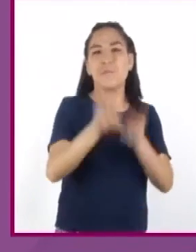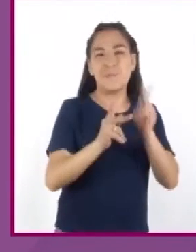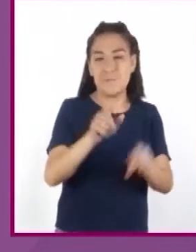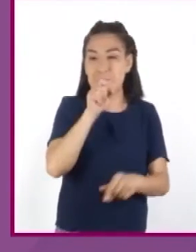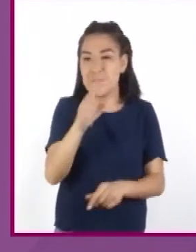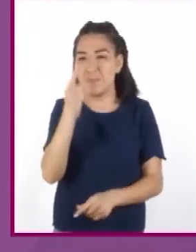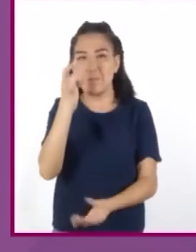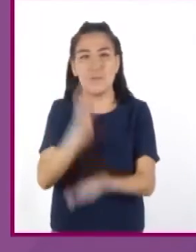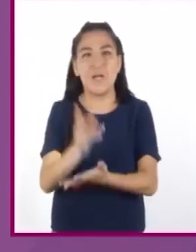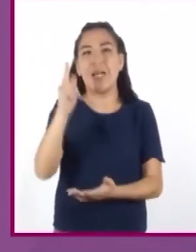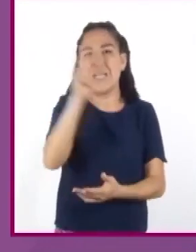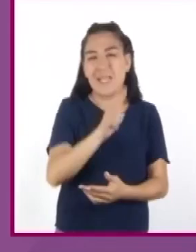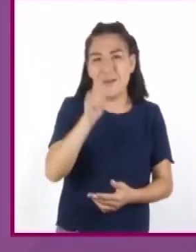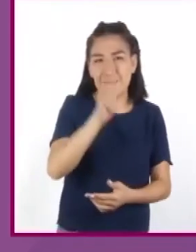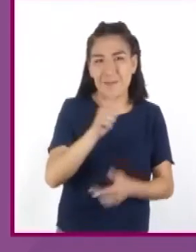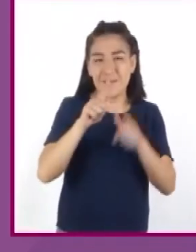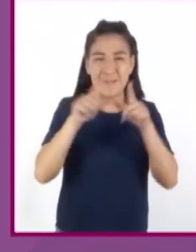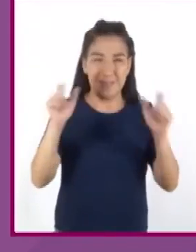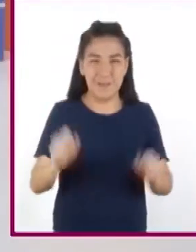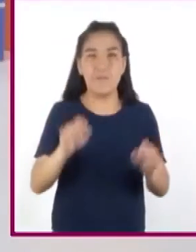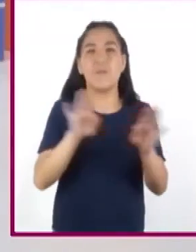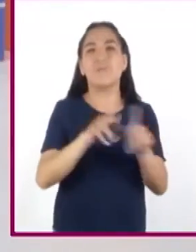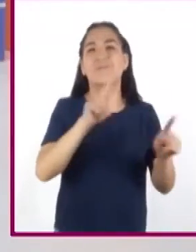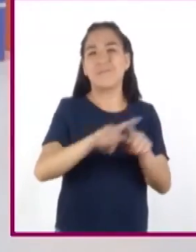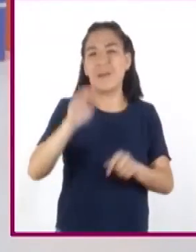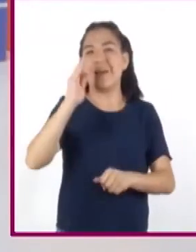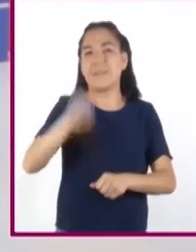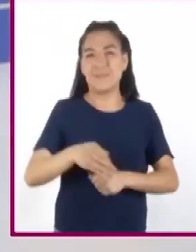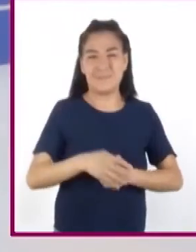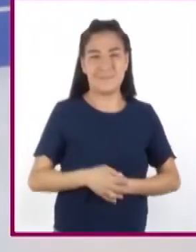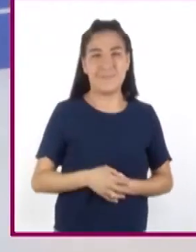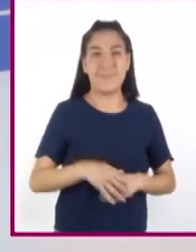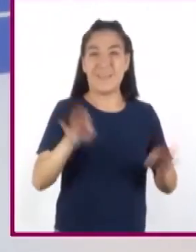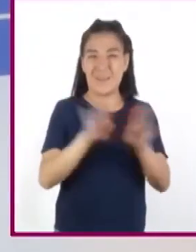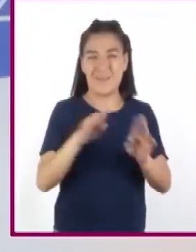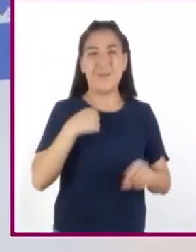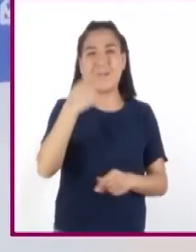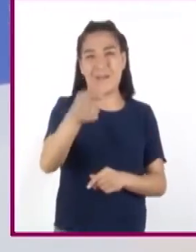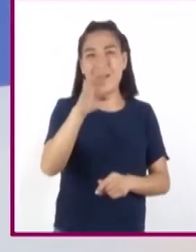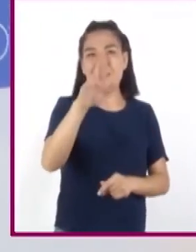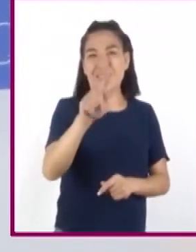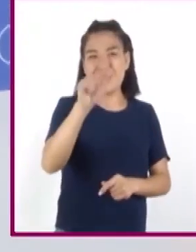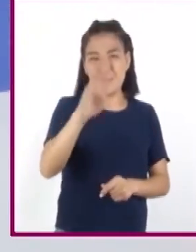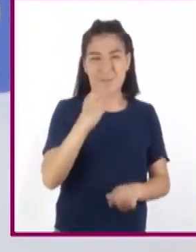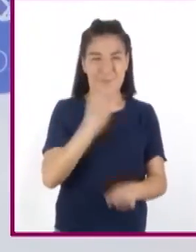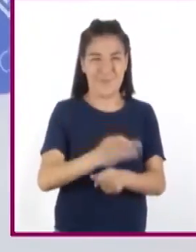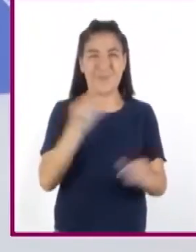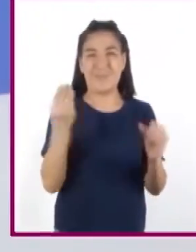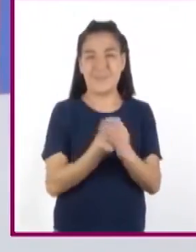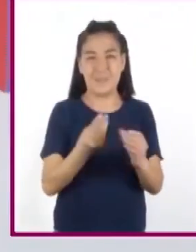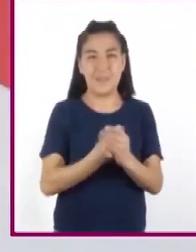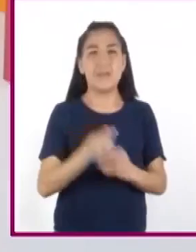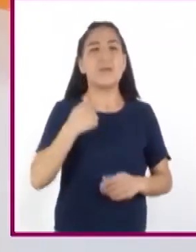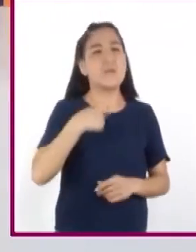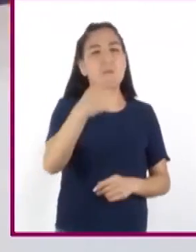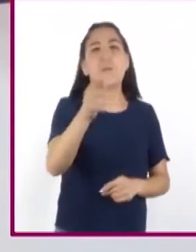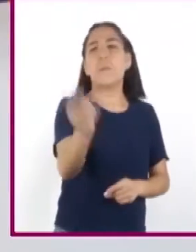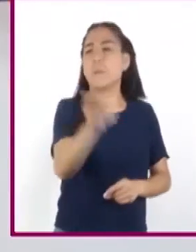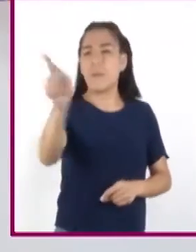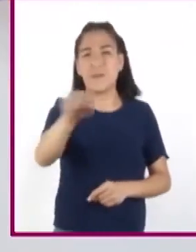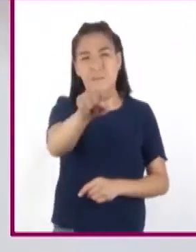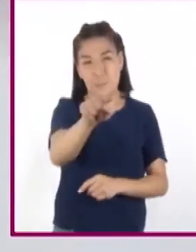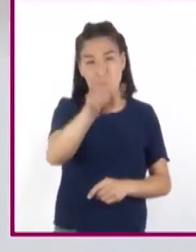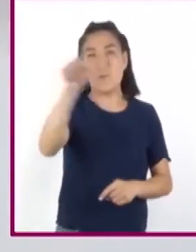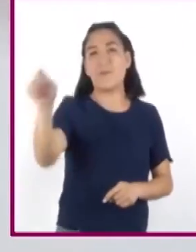lengua y con esto aceptar la diversidad. Como un reto para esta sesión, les proponemos preguntar a sus